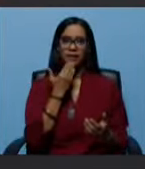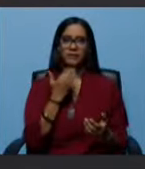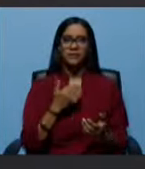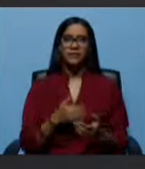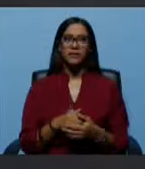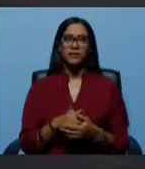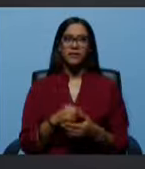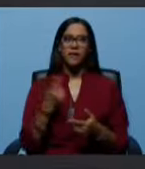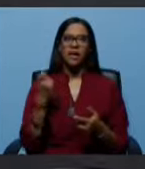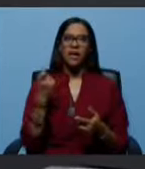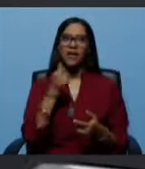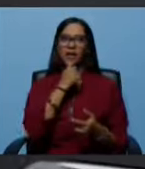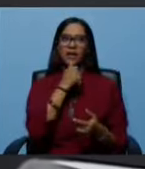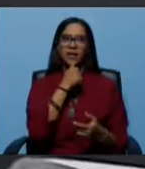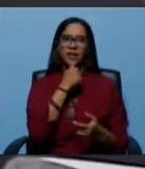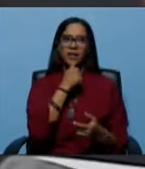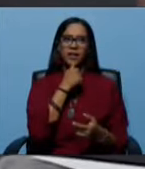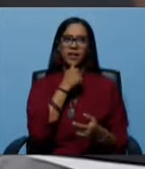¿Quién faltó?